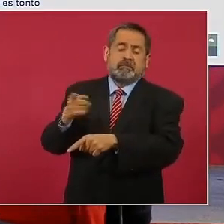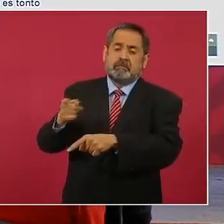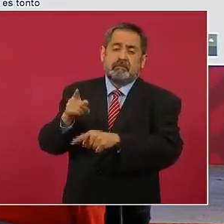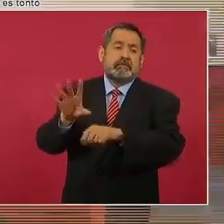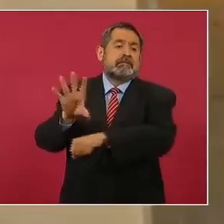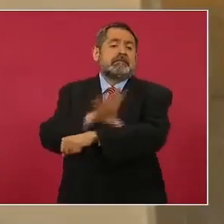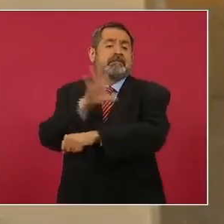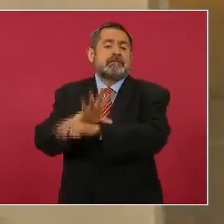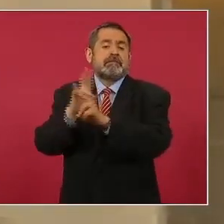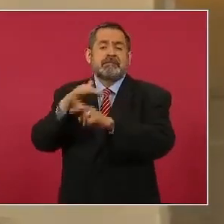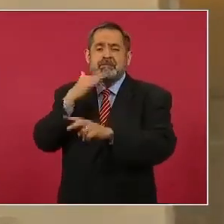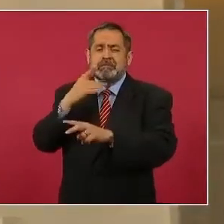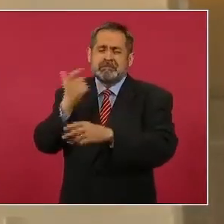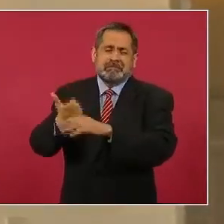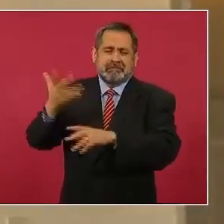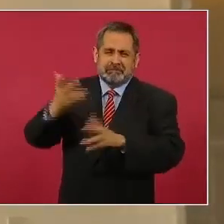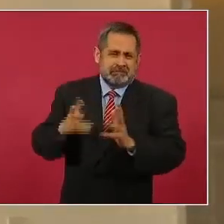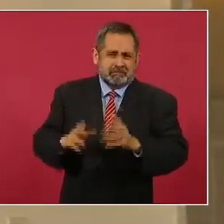si eso es cierto.